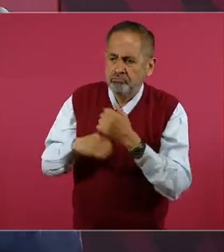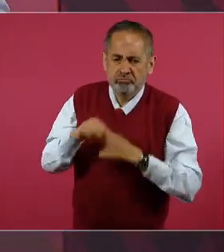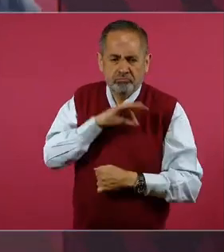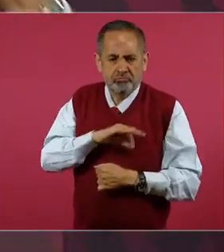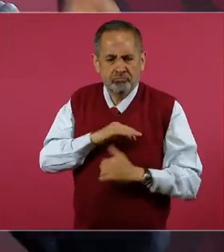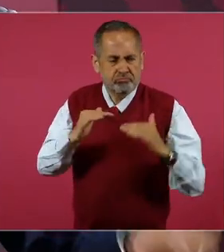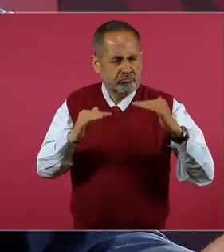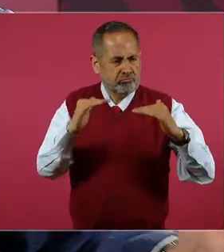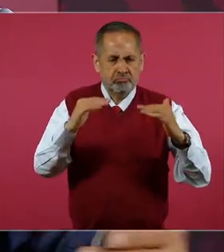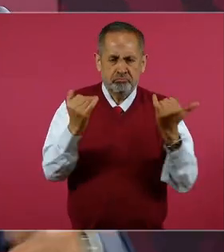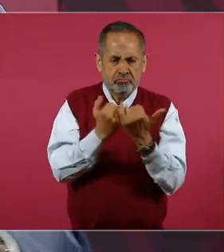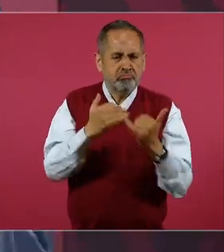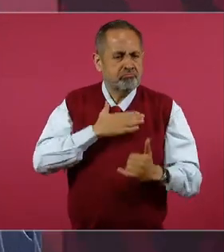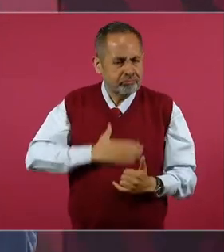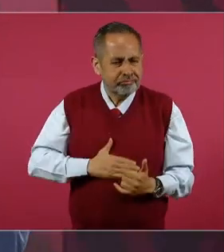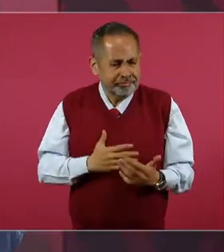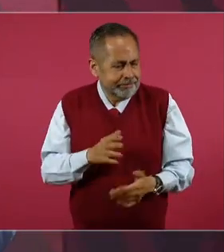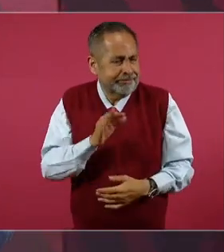fuese